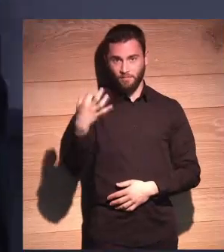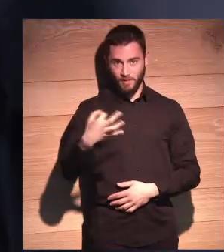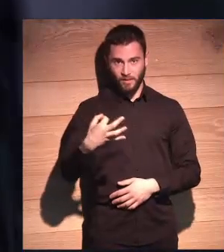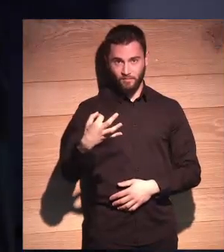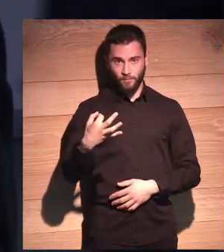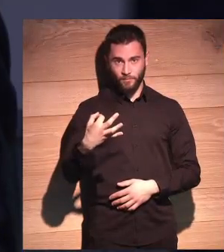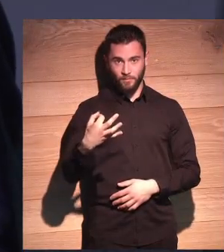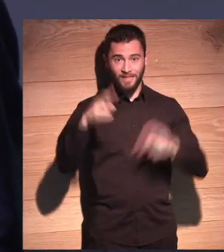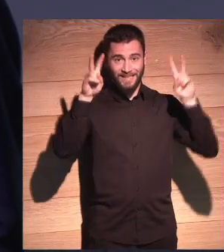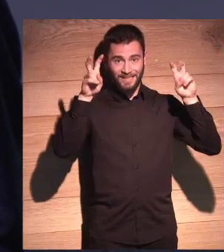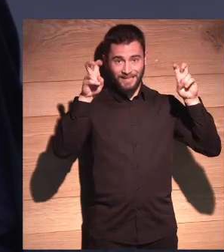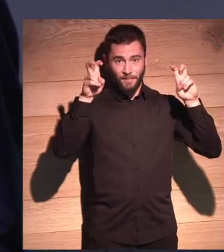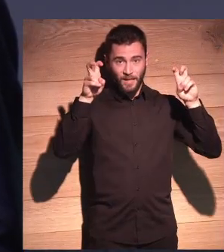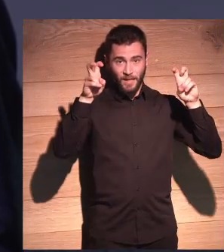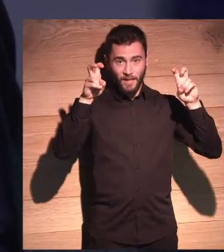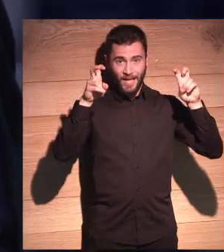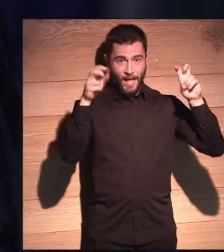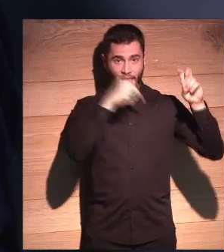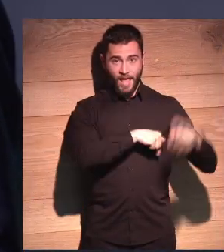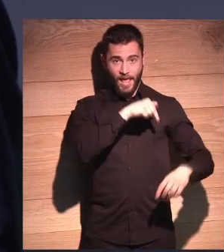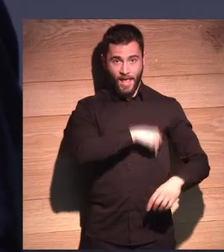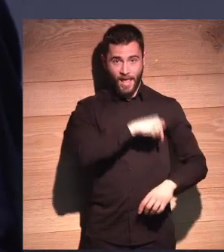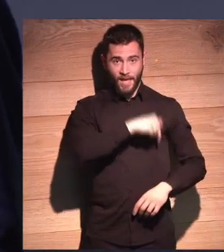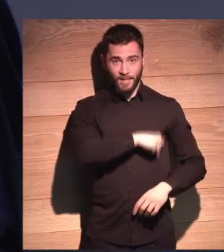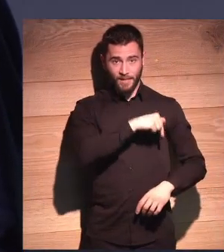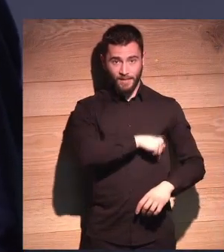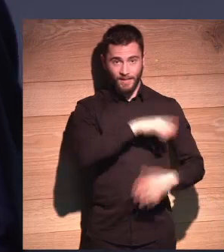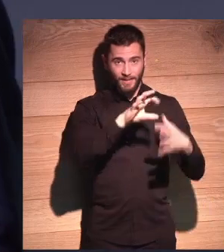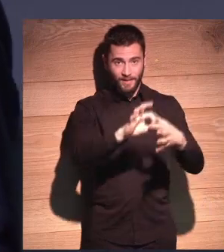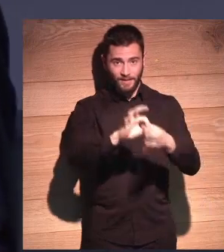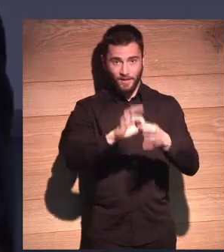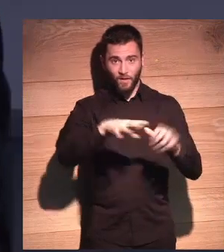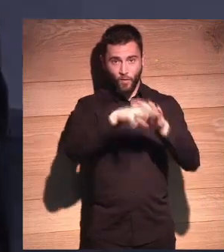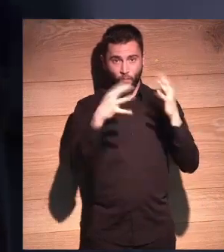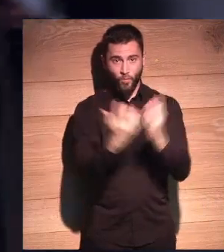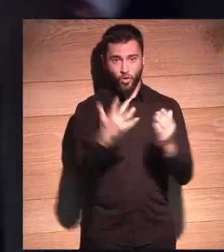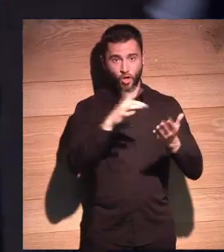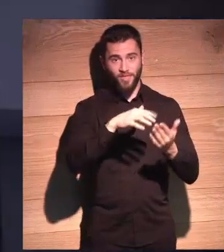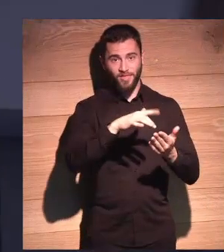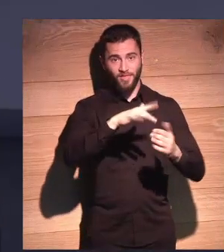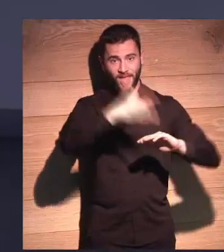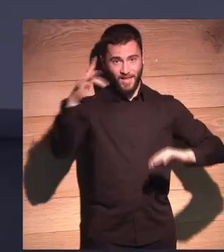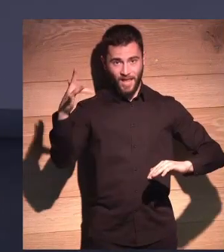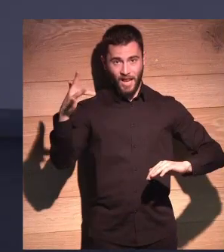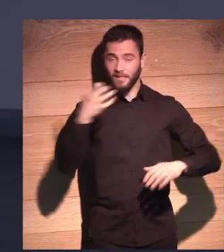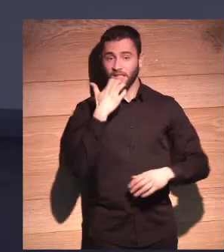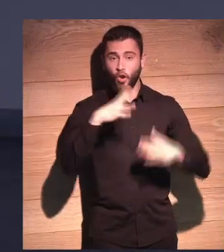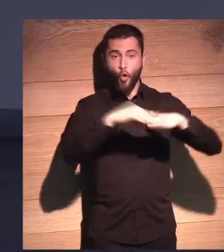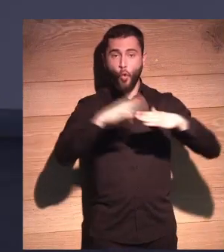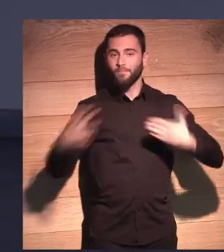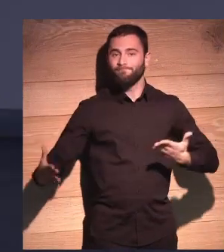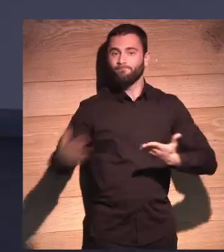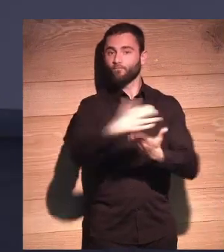cuenta, que es el tema de la ética en el mundo digital. Si a todos los